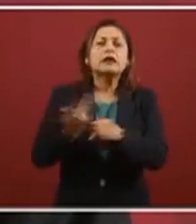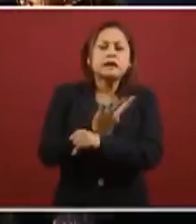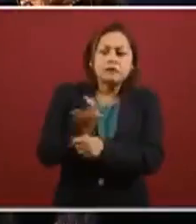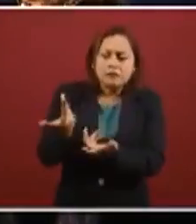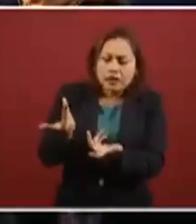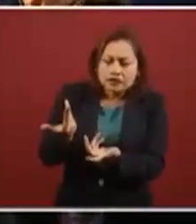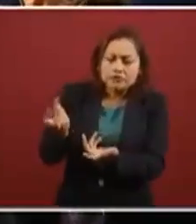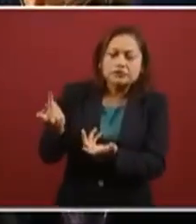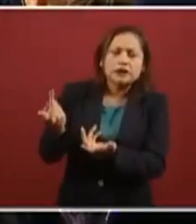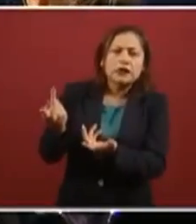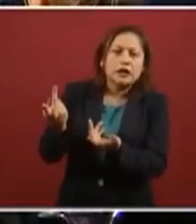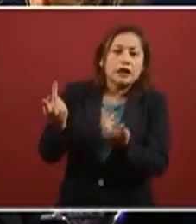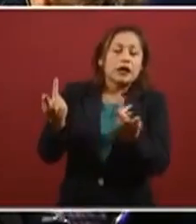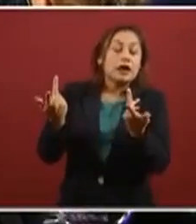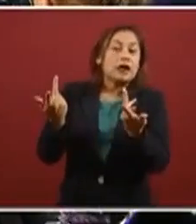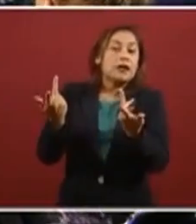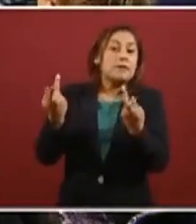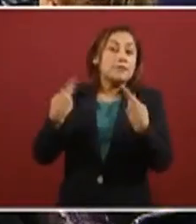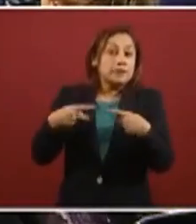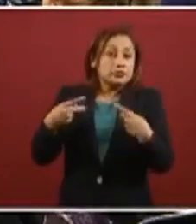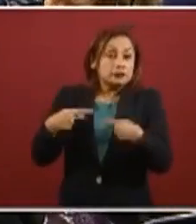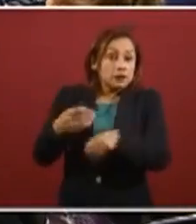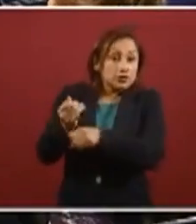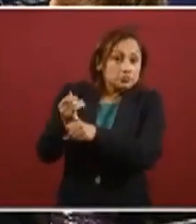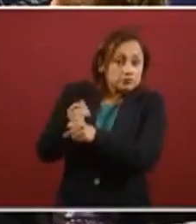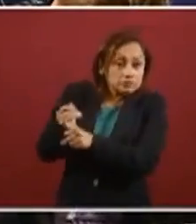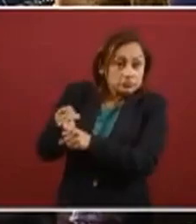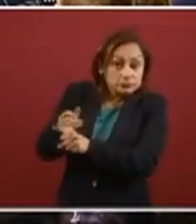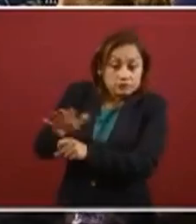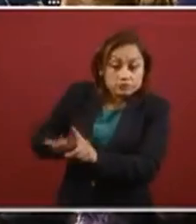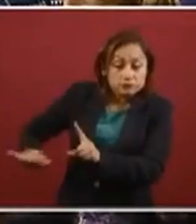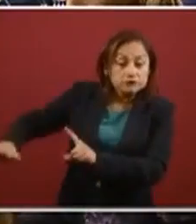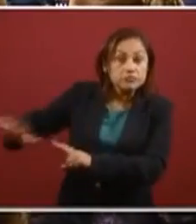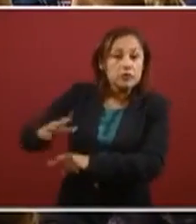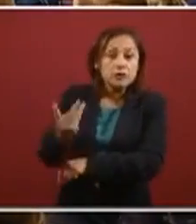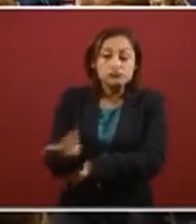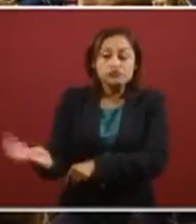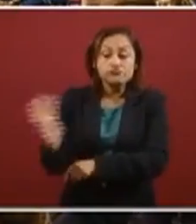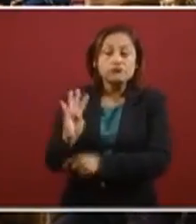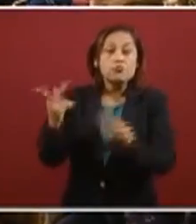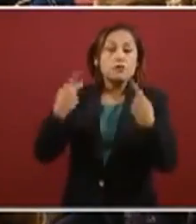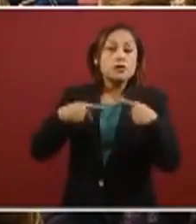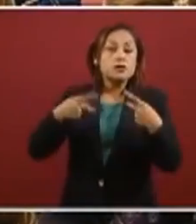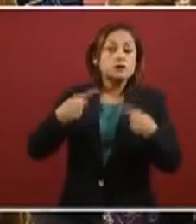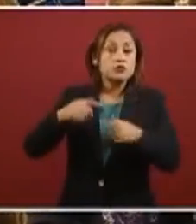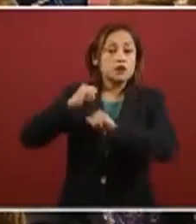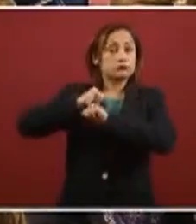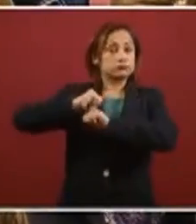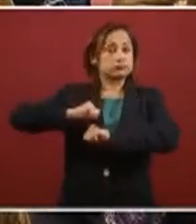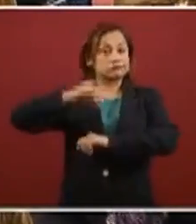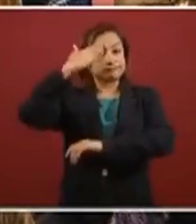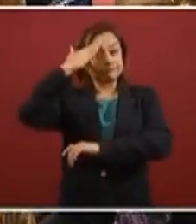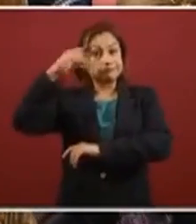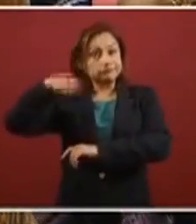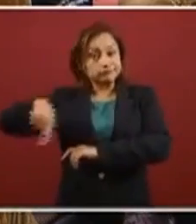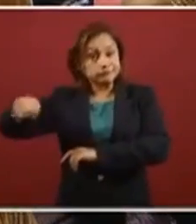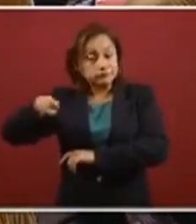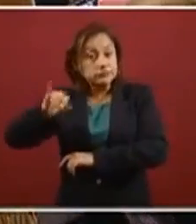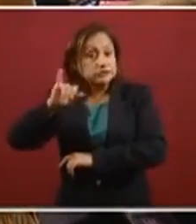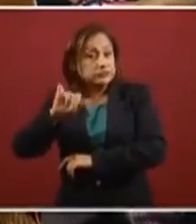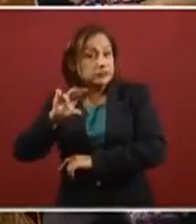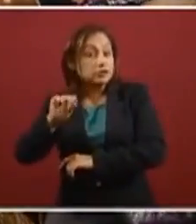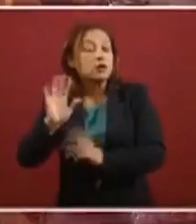investigaciones en contra de estos funcionarios públicos. Para eso es